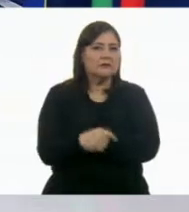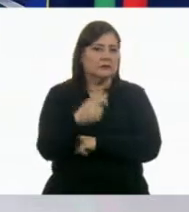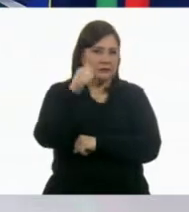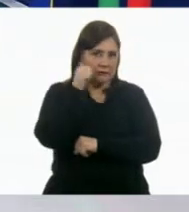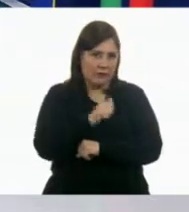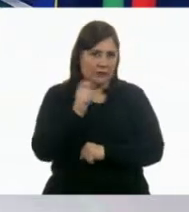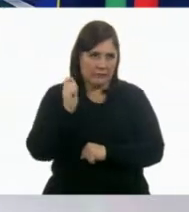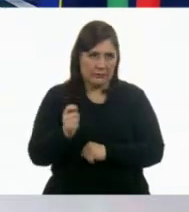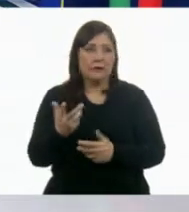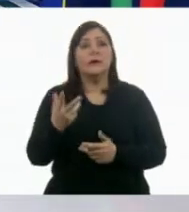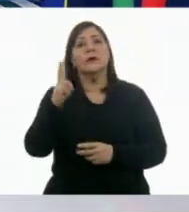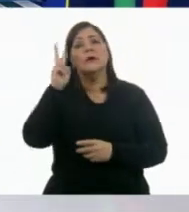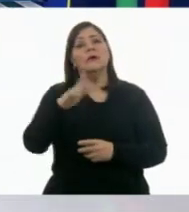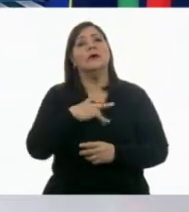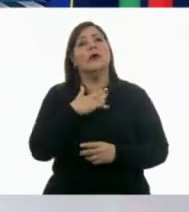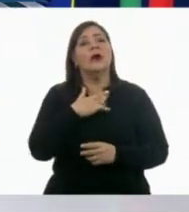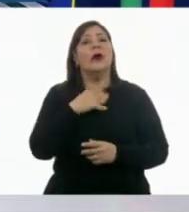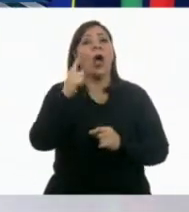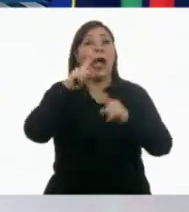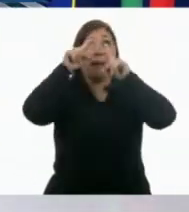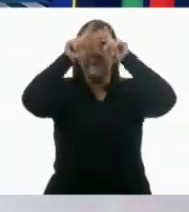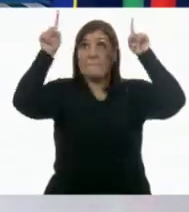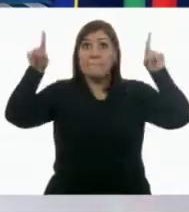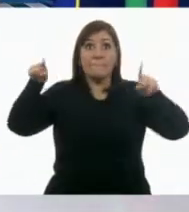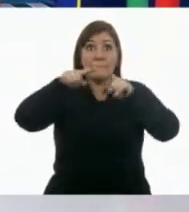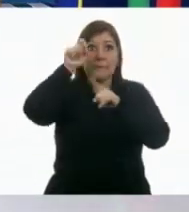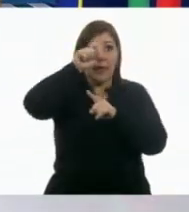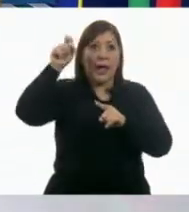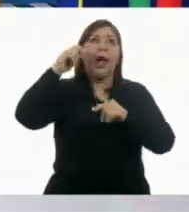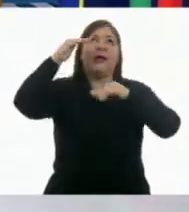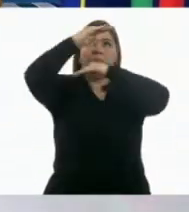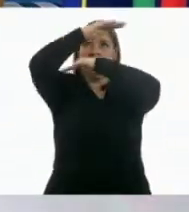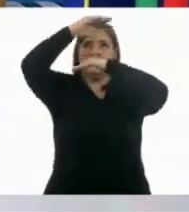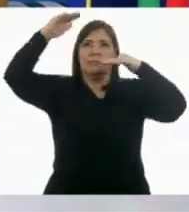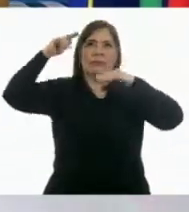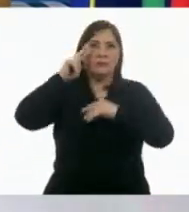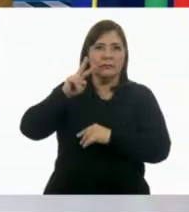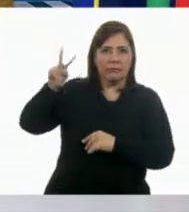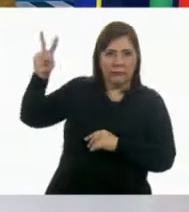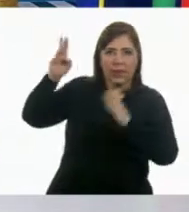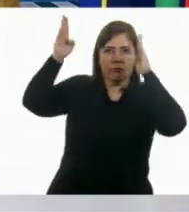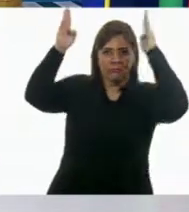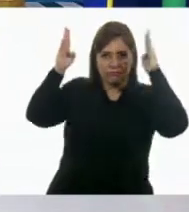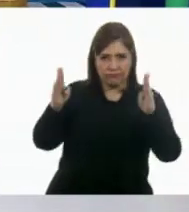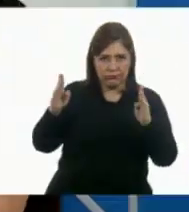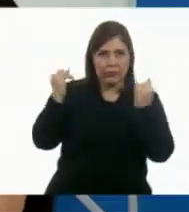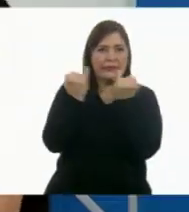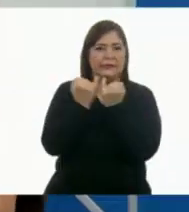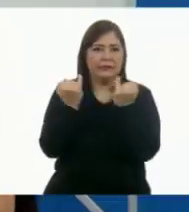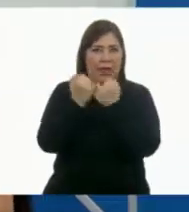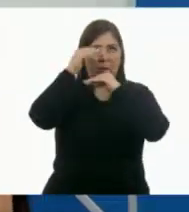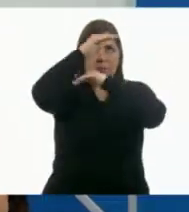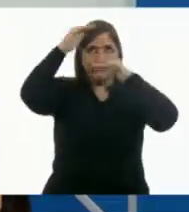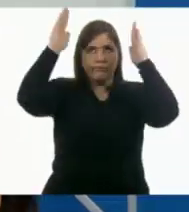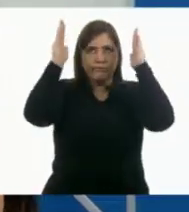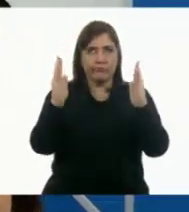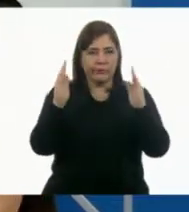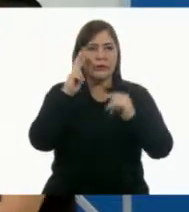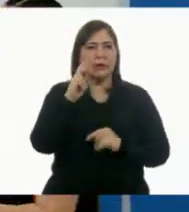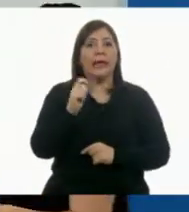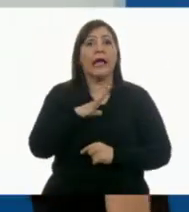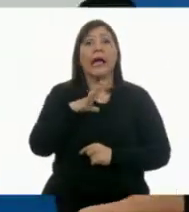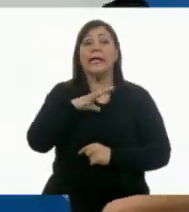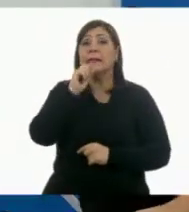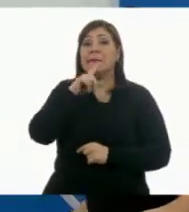Pizarrón. el pizarrón. Pizarrón, ¿no? Ahí tenemos líneas paralelas verticales y líneas paralelas horizontales. Y también tiene